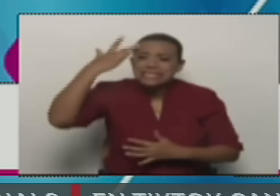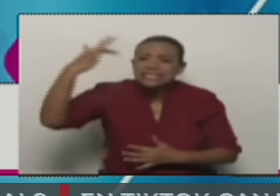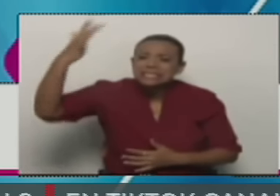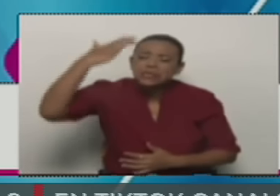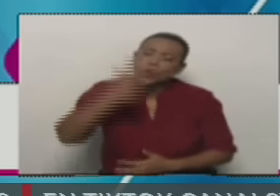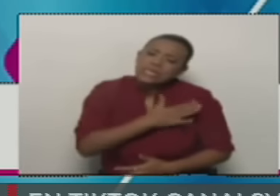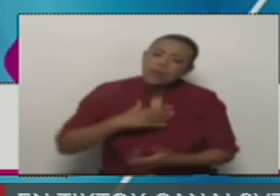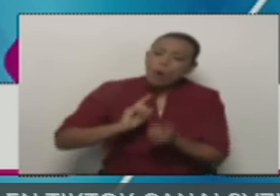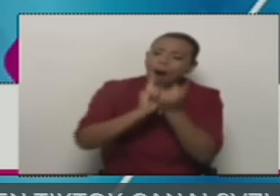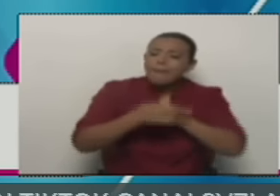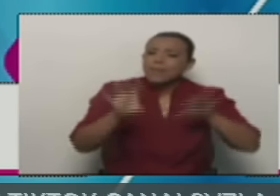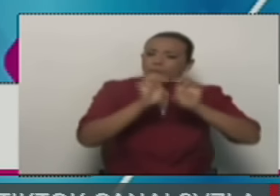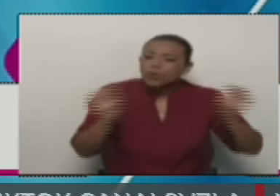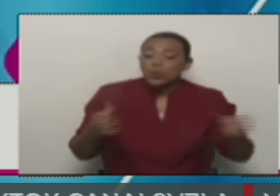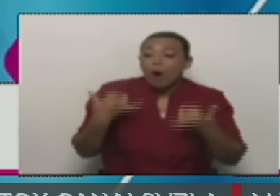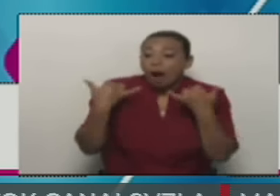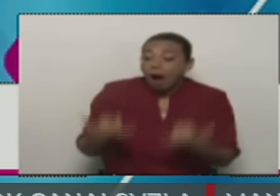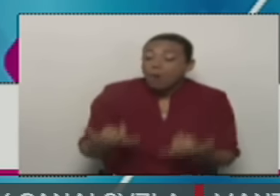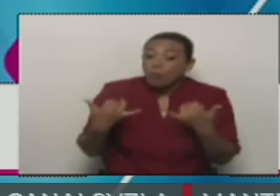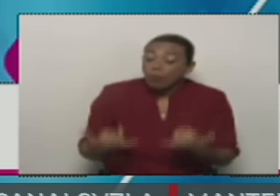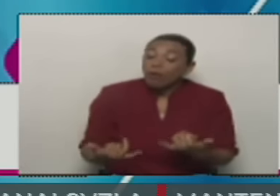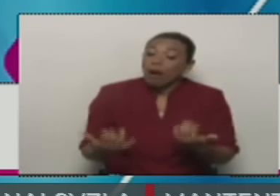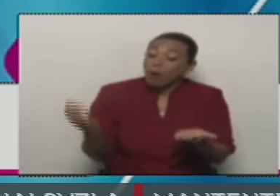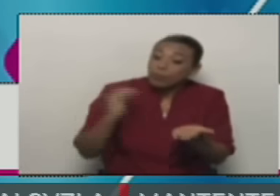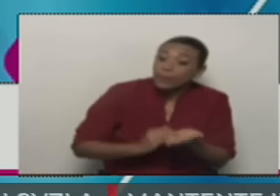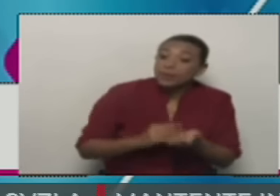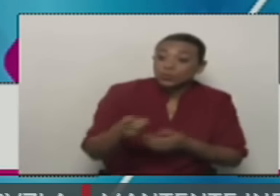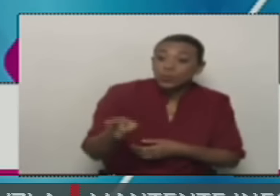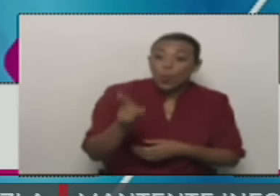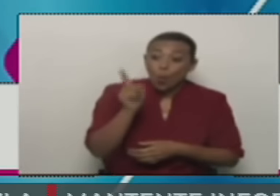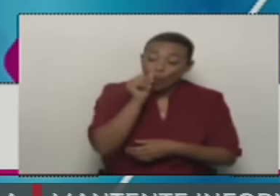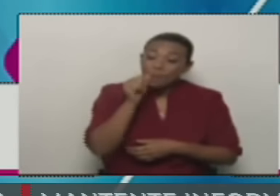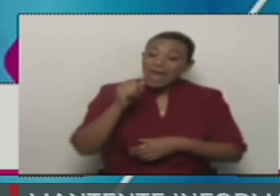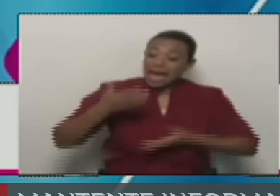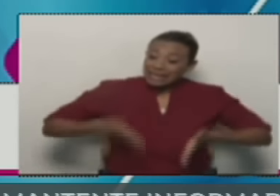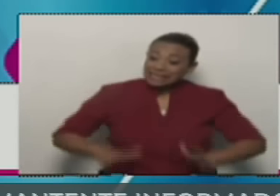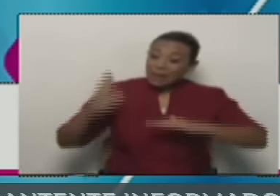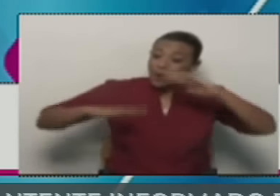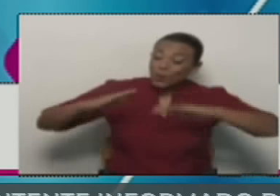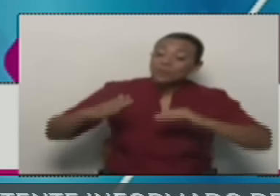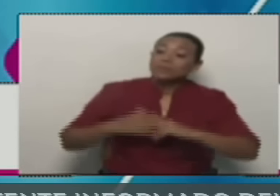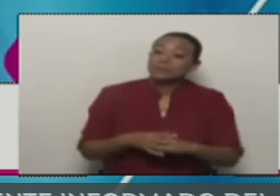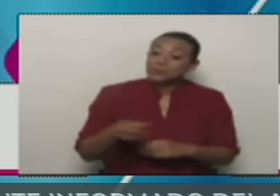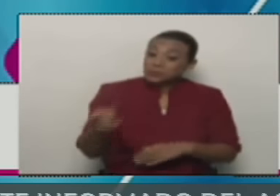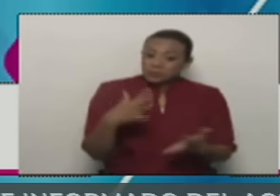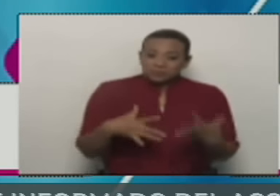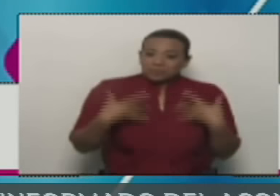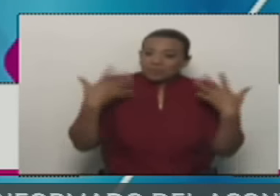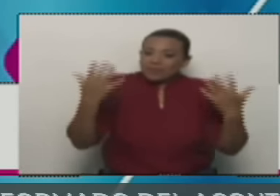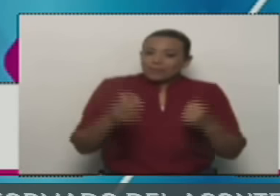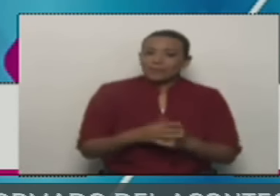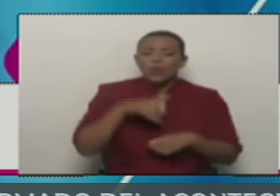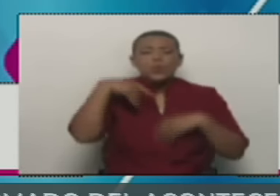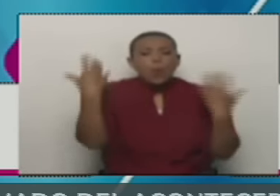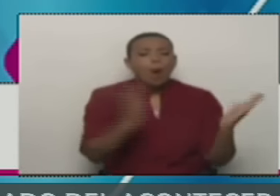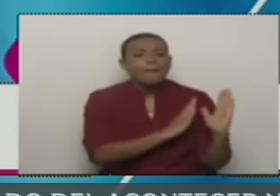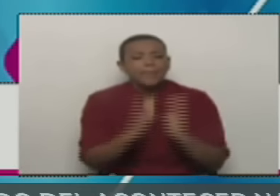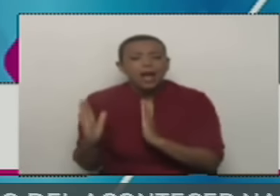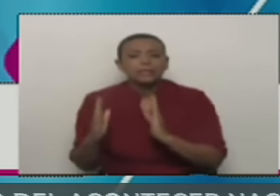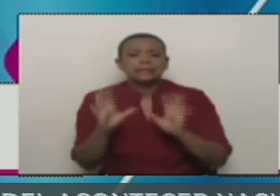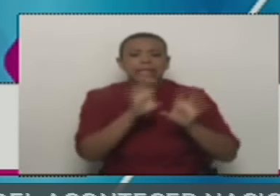también. Llegó la hora de Aristóbulo otra vez. Tú eres barroventeño. Así es. Tú llevas ese espíritu. ¿Cuál es el cronograma?